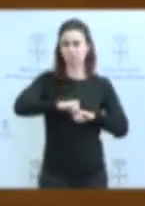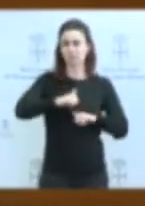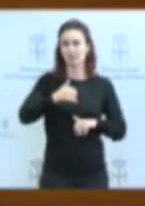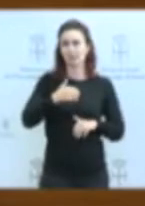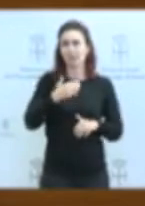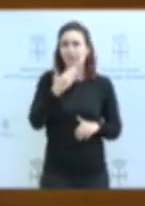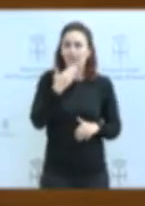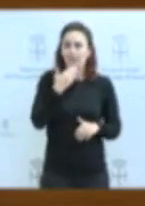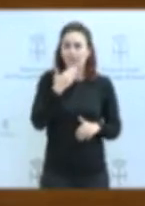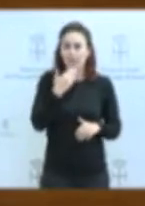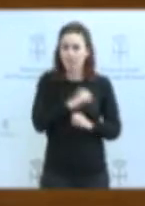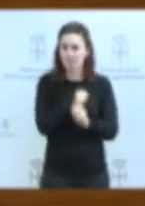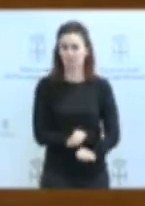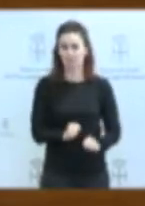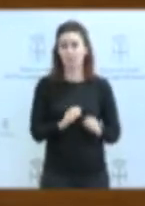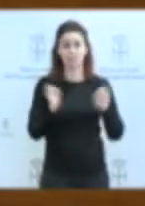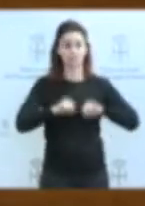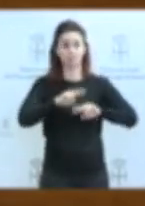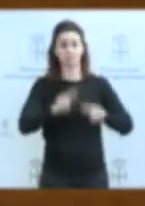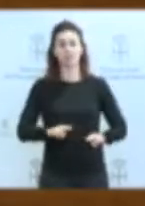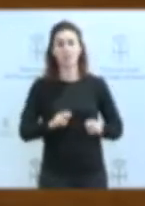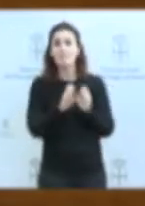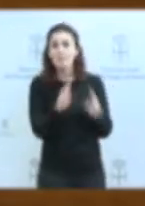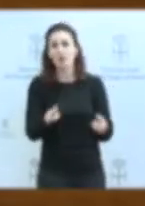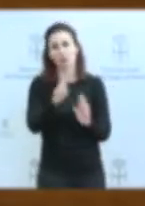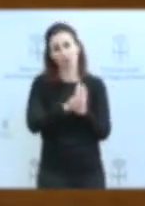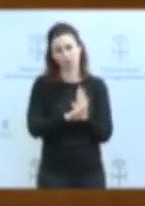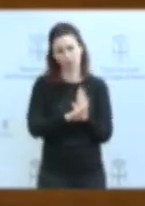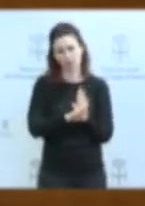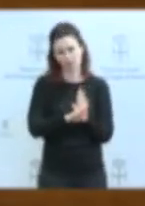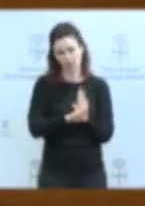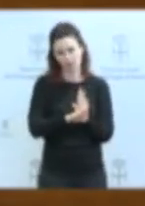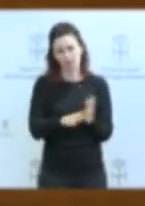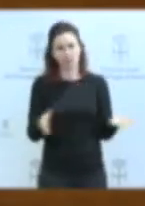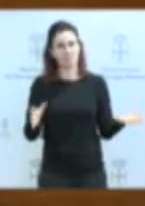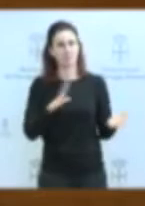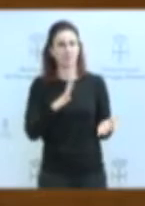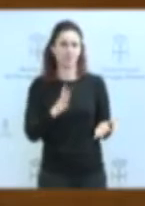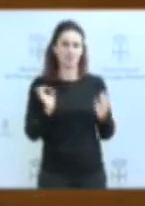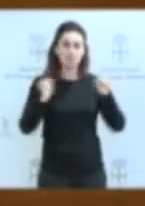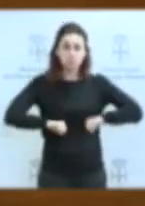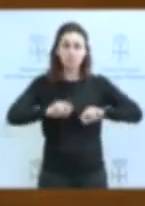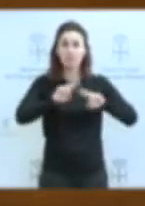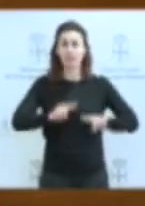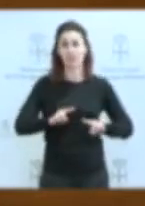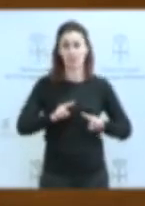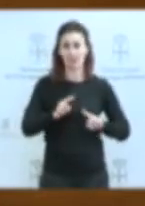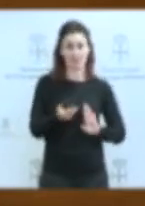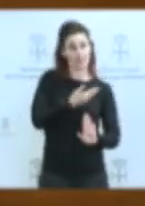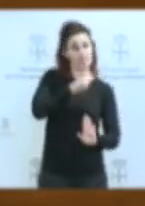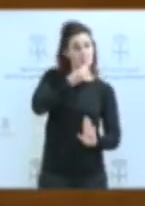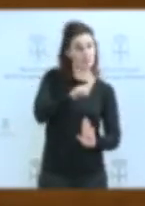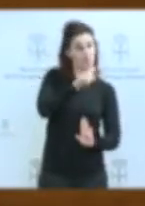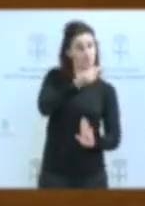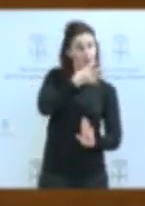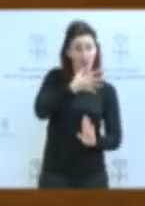luego, empeoran esas condiciones respecto al anterior convenio internacional. E insisto, queremos saber qué estudios han hecho, con